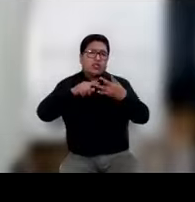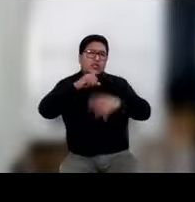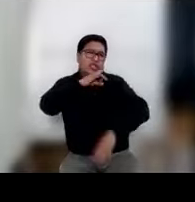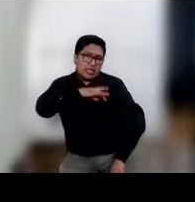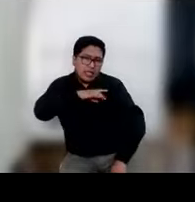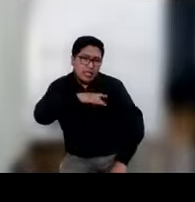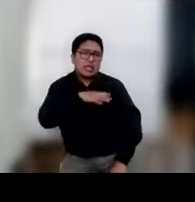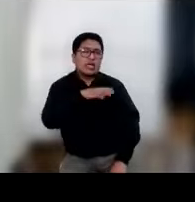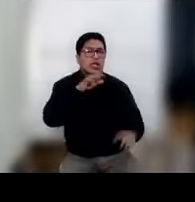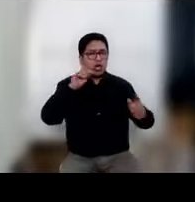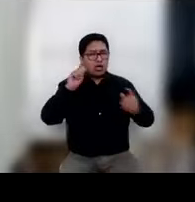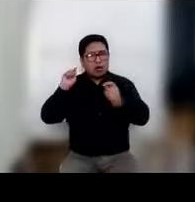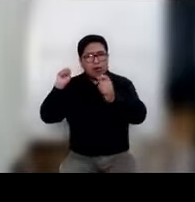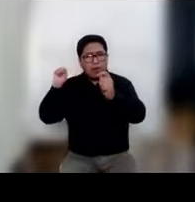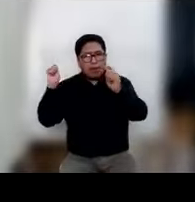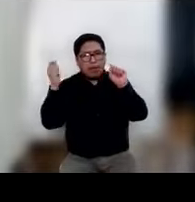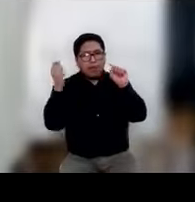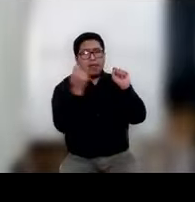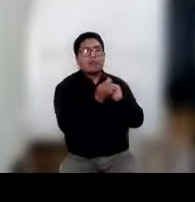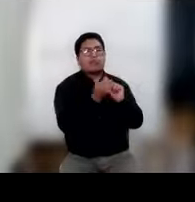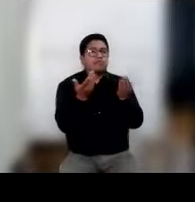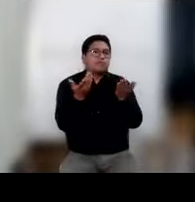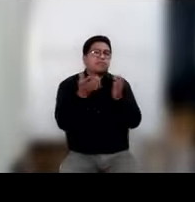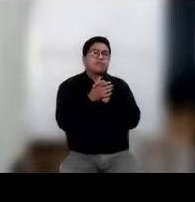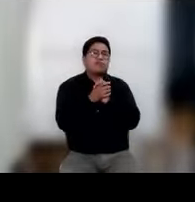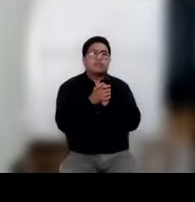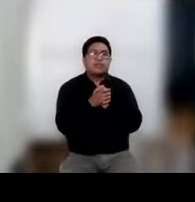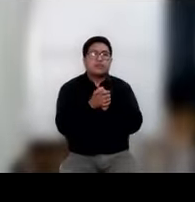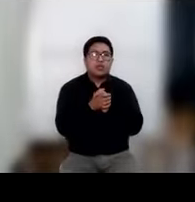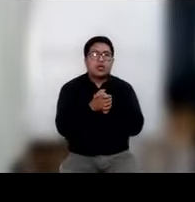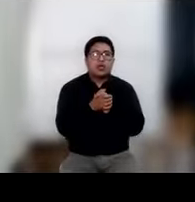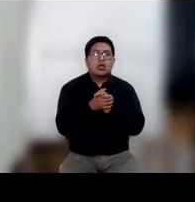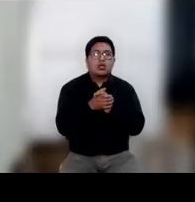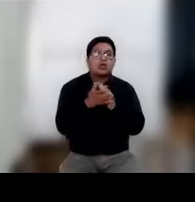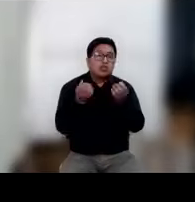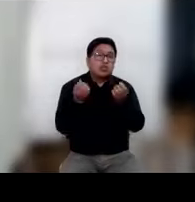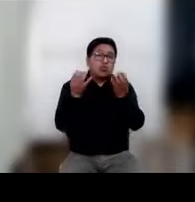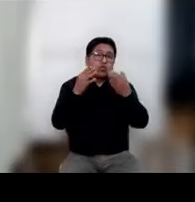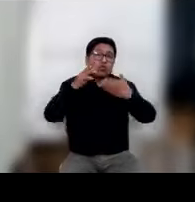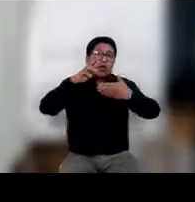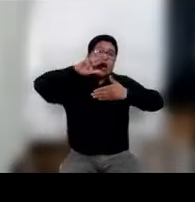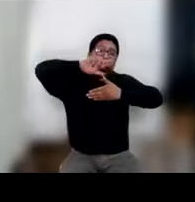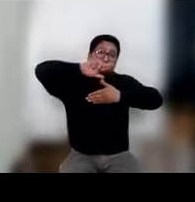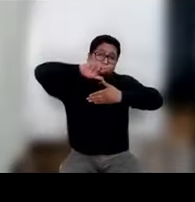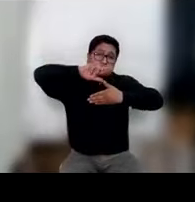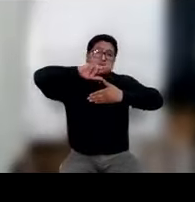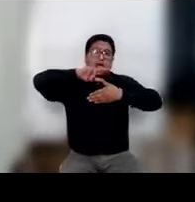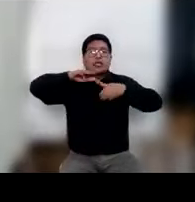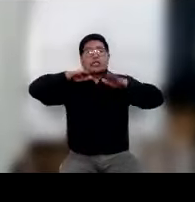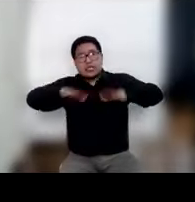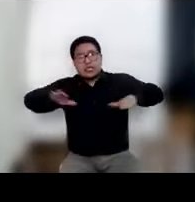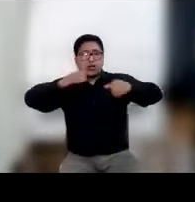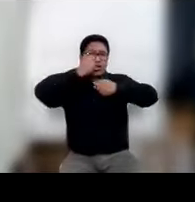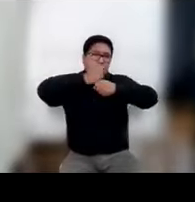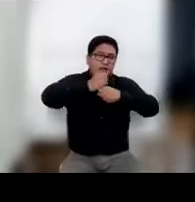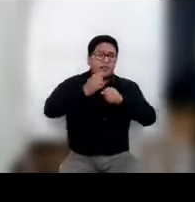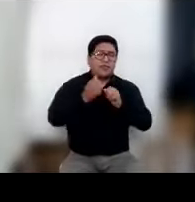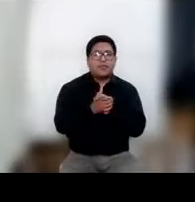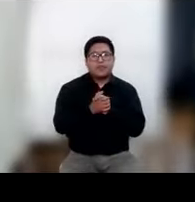la unión es decir el movimiento latinoamericano de niños niñas y adolescentes trabajadores